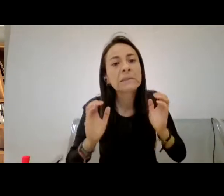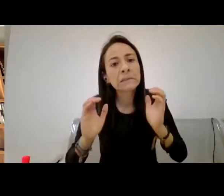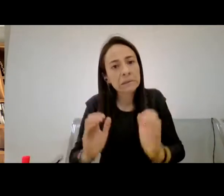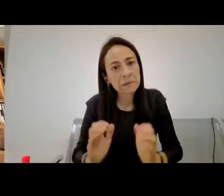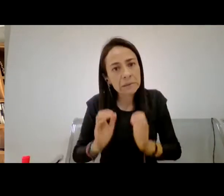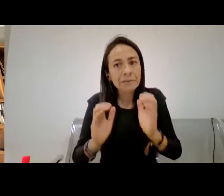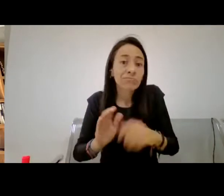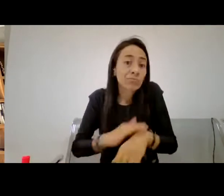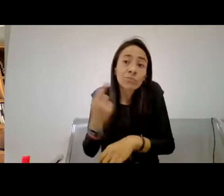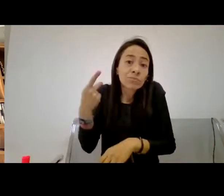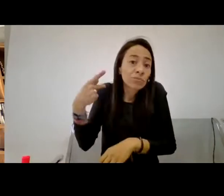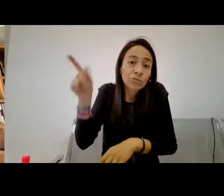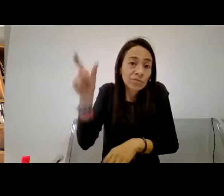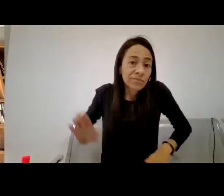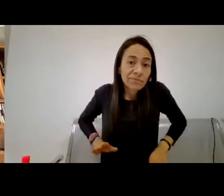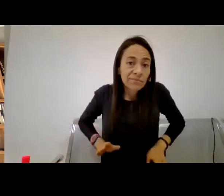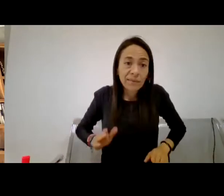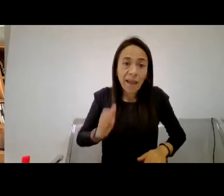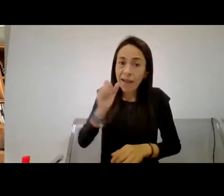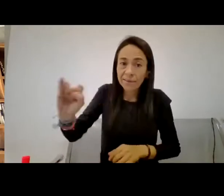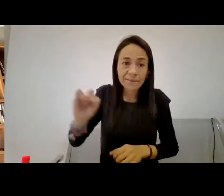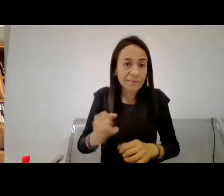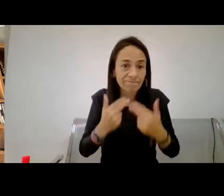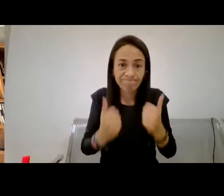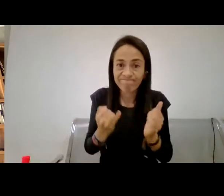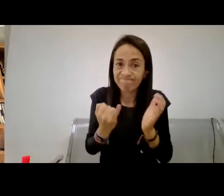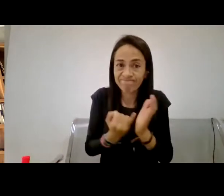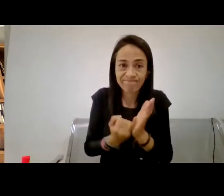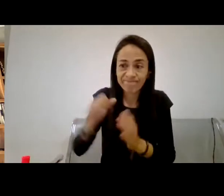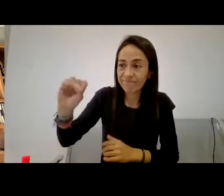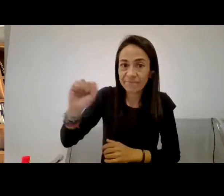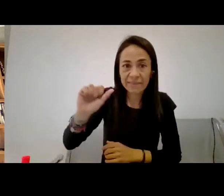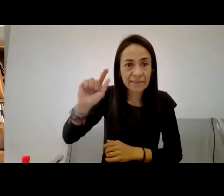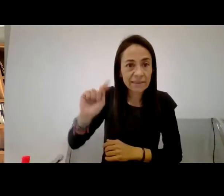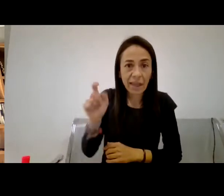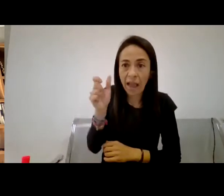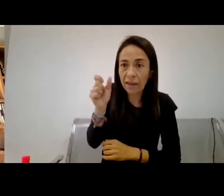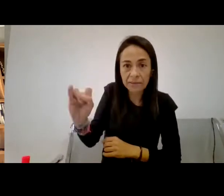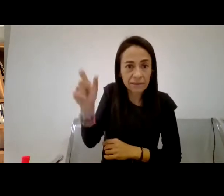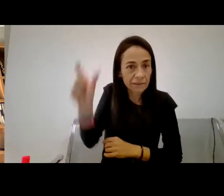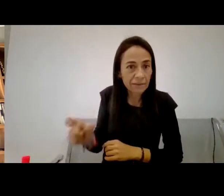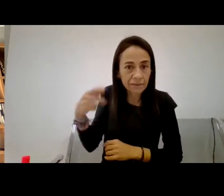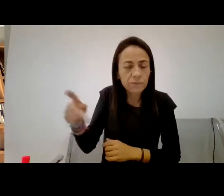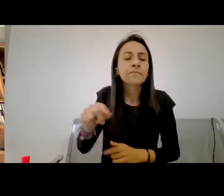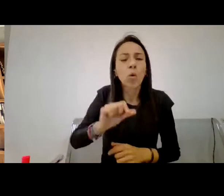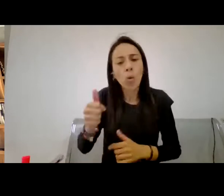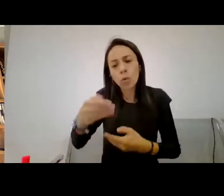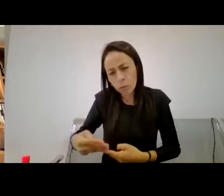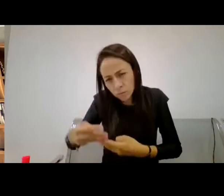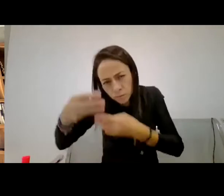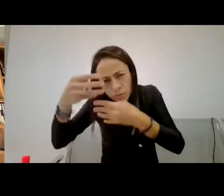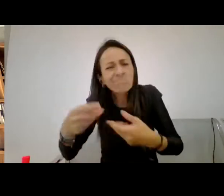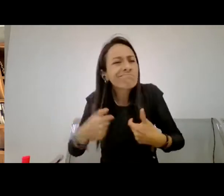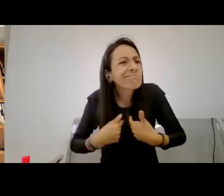Y en general todas van hacia esta parte, ¿no? La importancia de visibilizar nuestro trabajo, cómo podemos unirnos, si hay